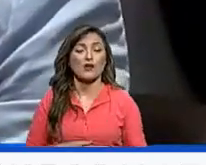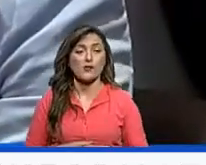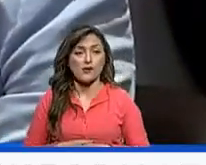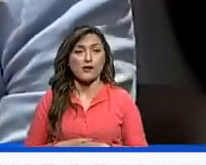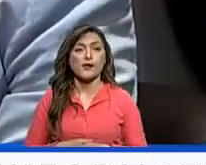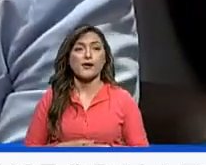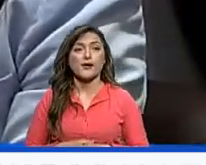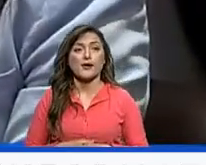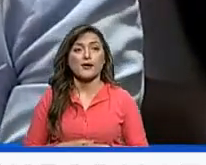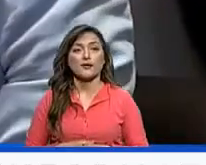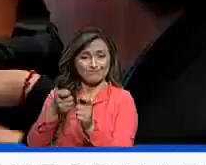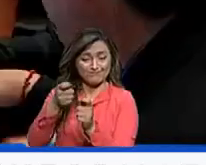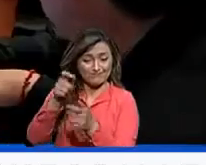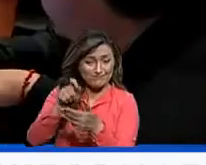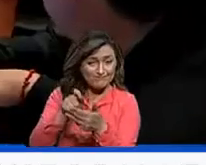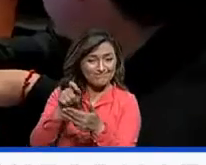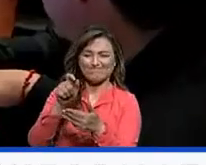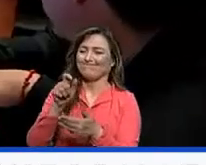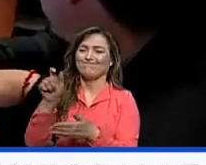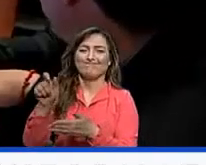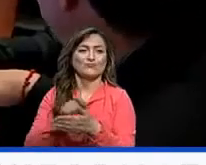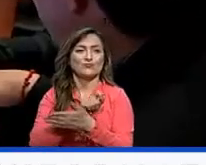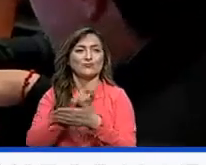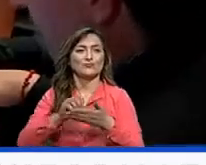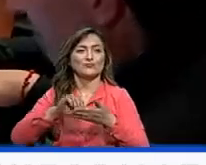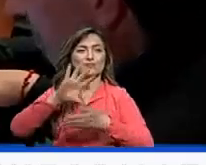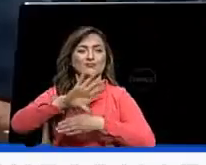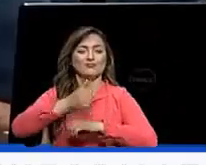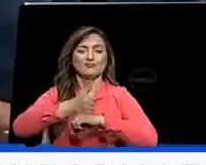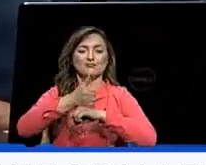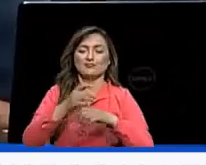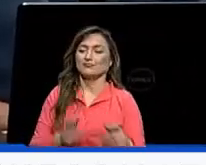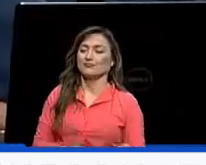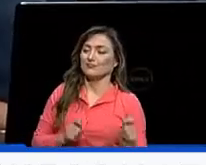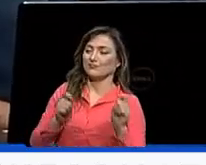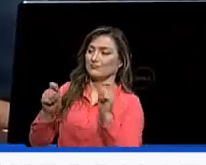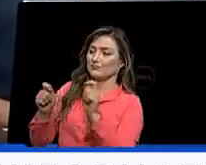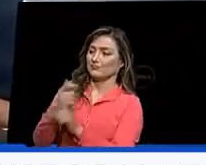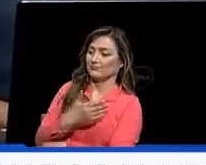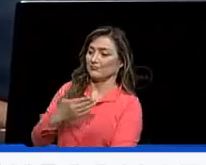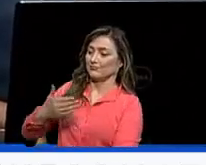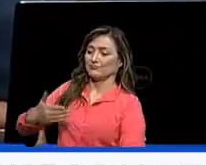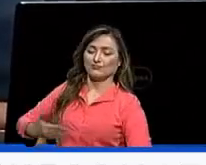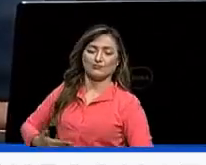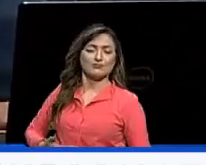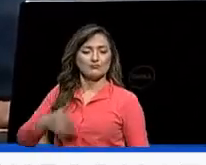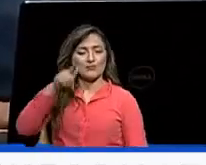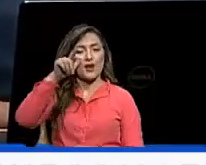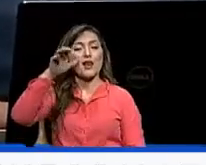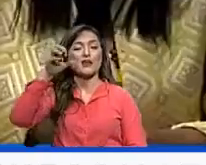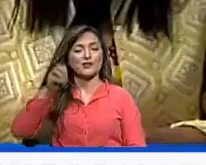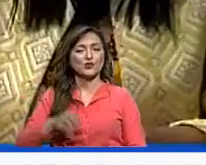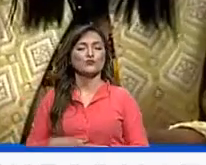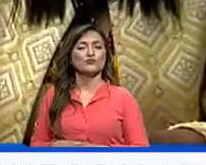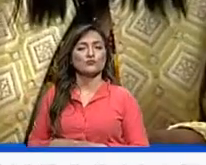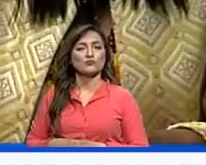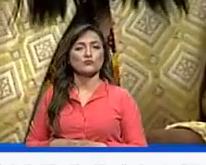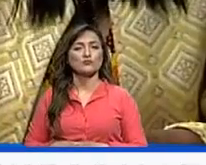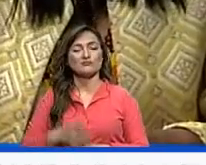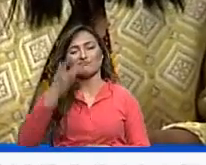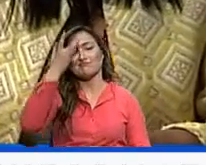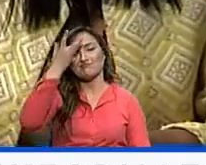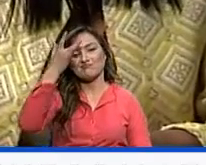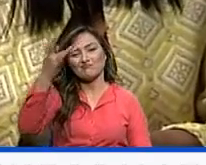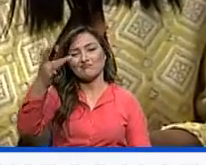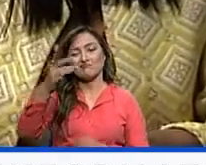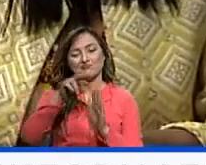ende, pues el Consejo de la Administración Legislativa decidió devolverlo al presidente de la República, Guillermo Lasso, básicamente porque no